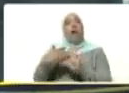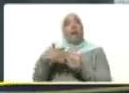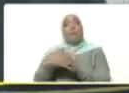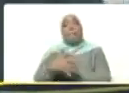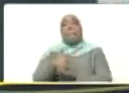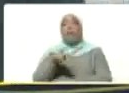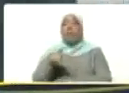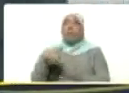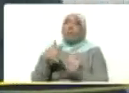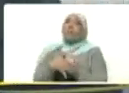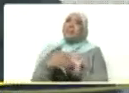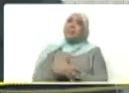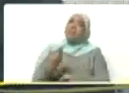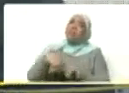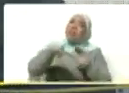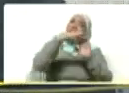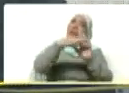Las